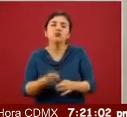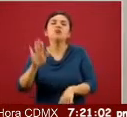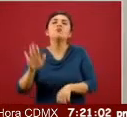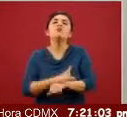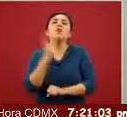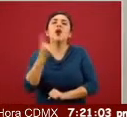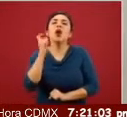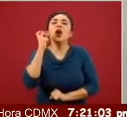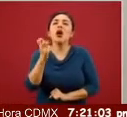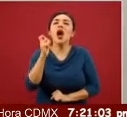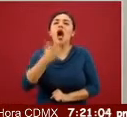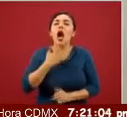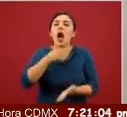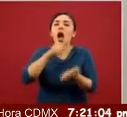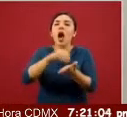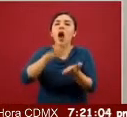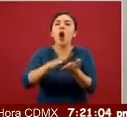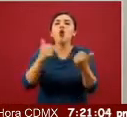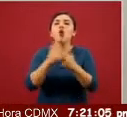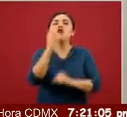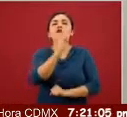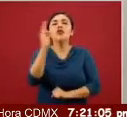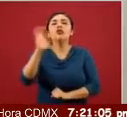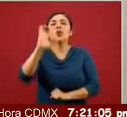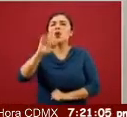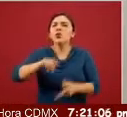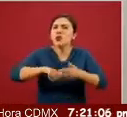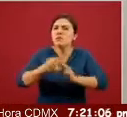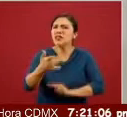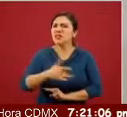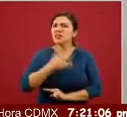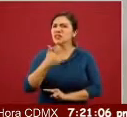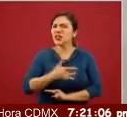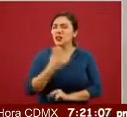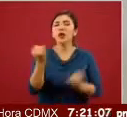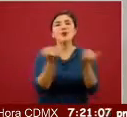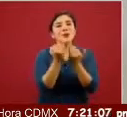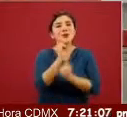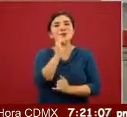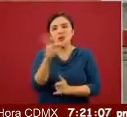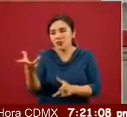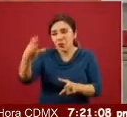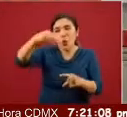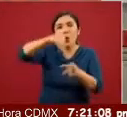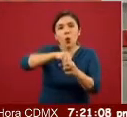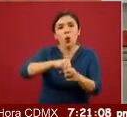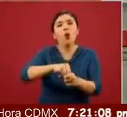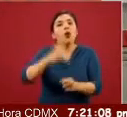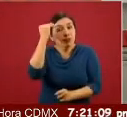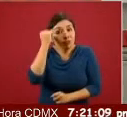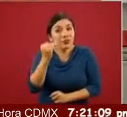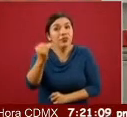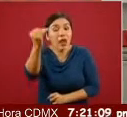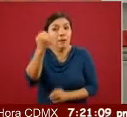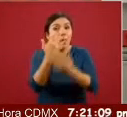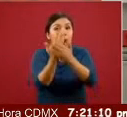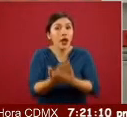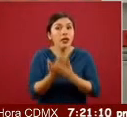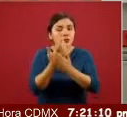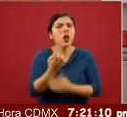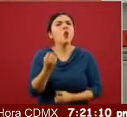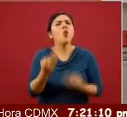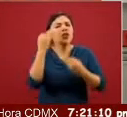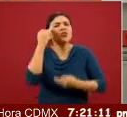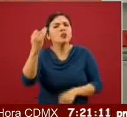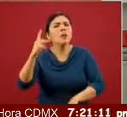están registrados por fecha de inicio de síntomas. Aquí también se incluye la demora o el tiempo que pasó para